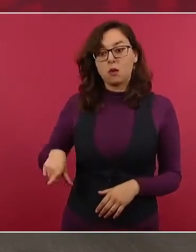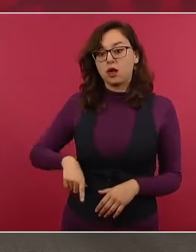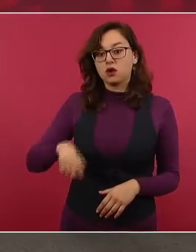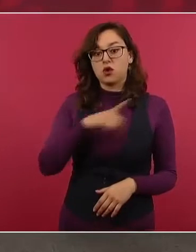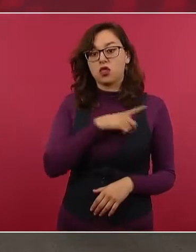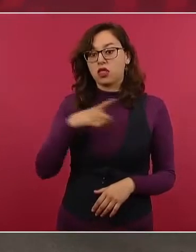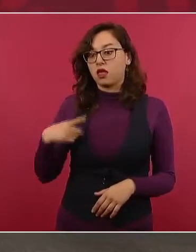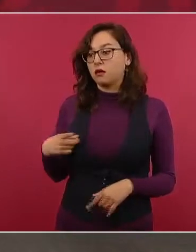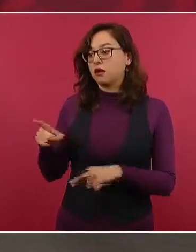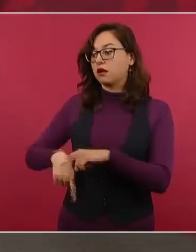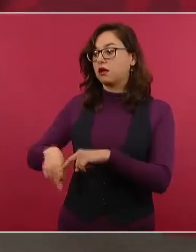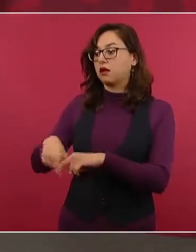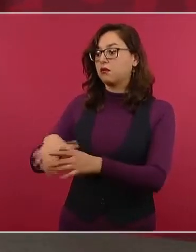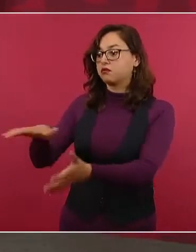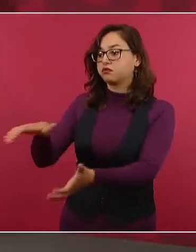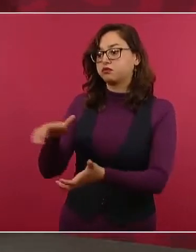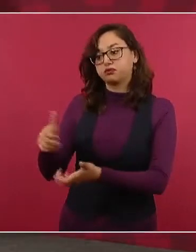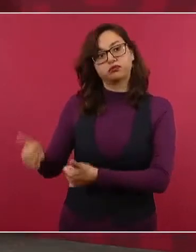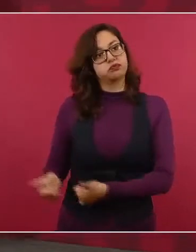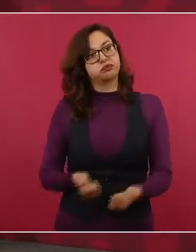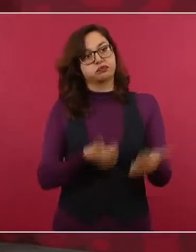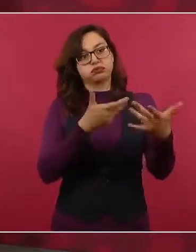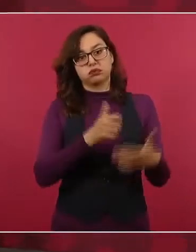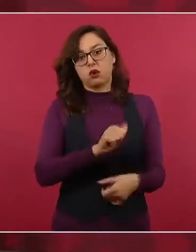Hay gobiernos que quitan y hay gobiernos que dan.